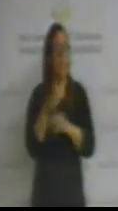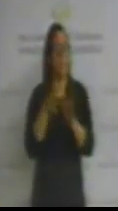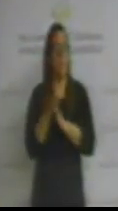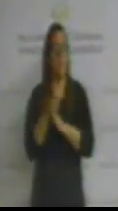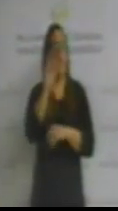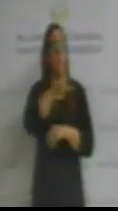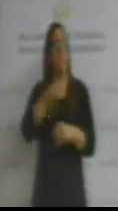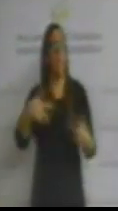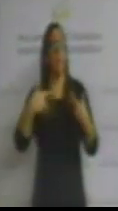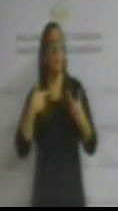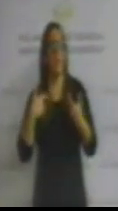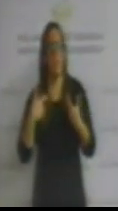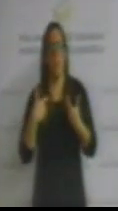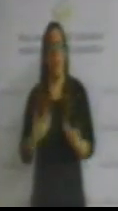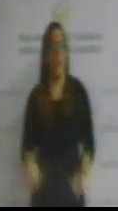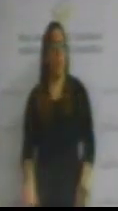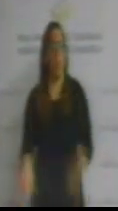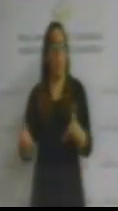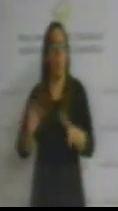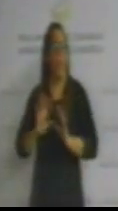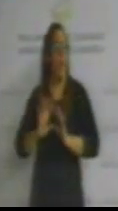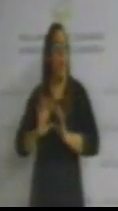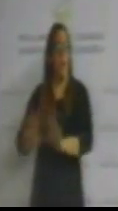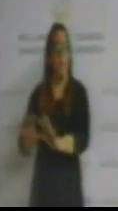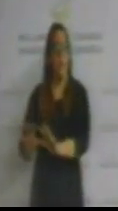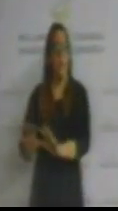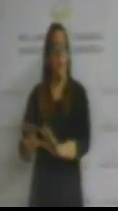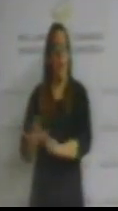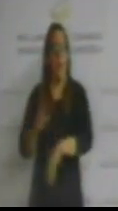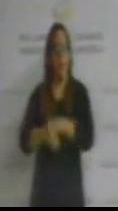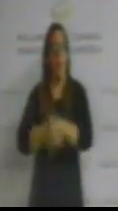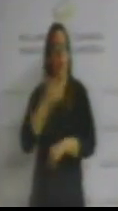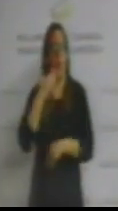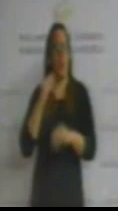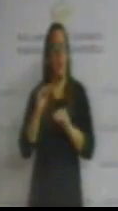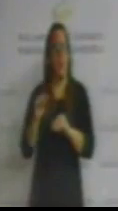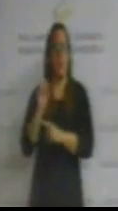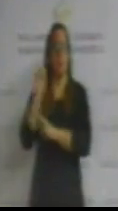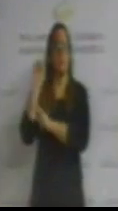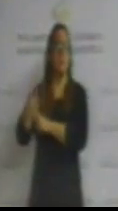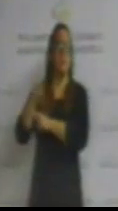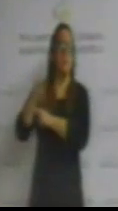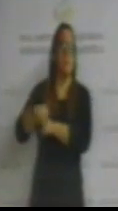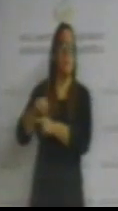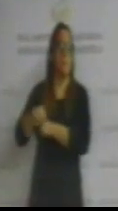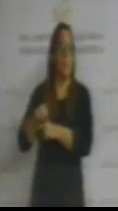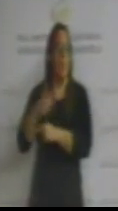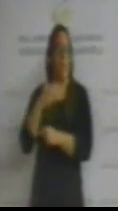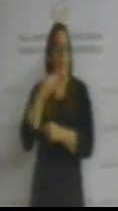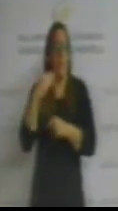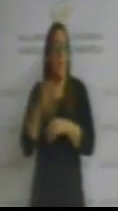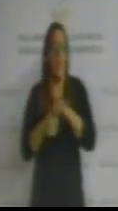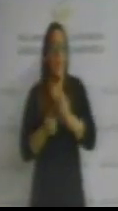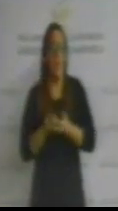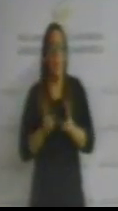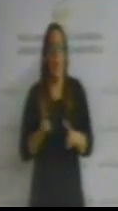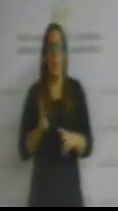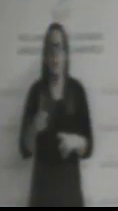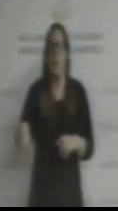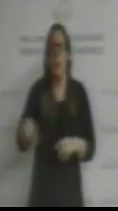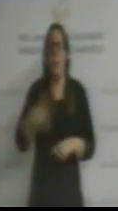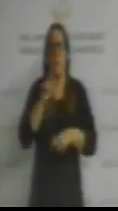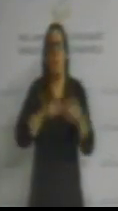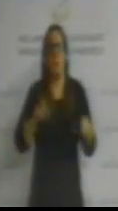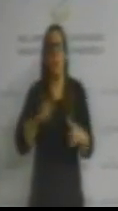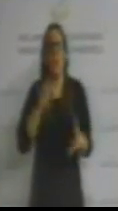pies de los caballos. Están dejando y están vejando la dignidad democrática de personas que han sido